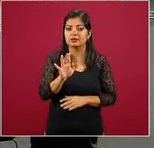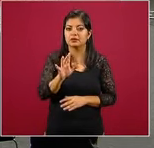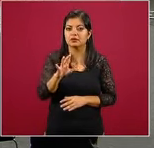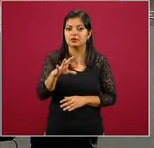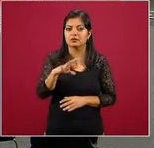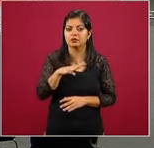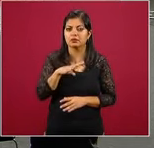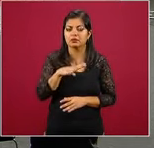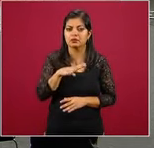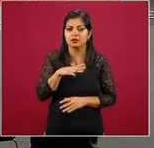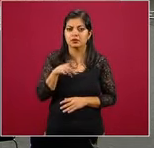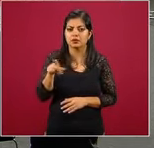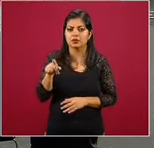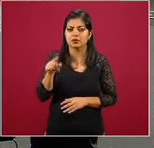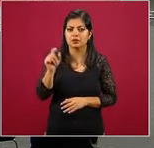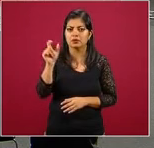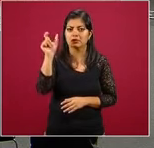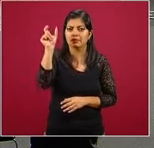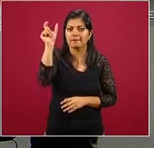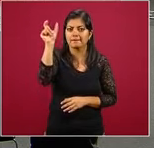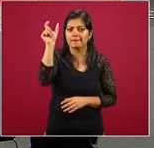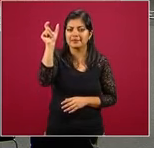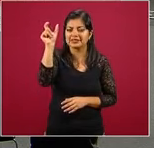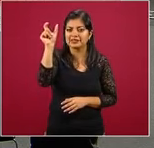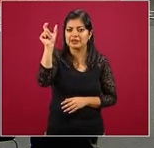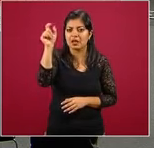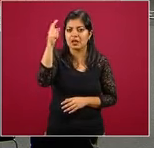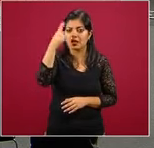la pestaña para cambiar